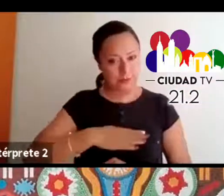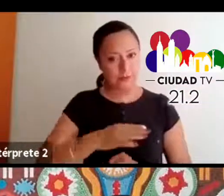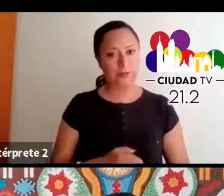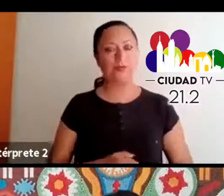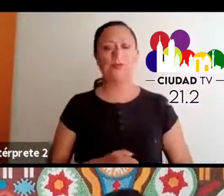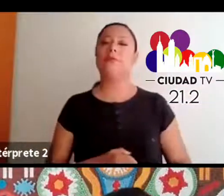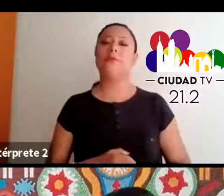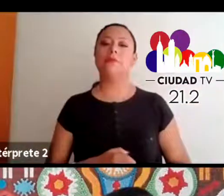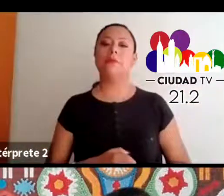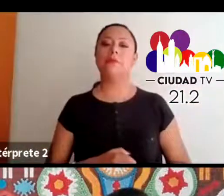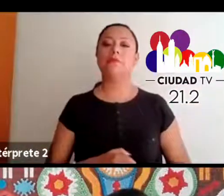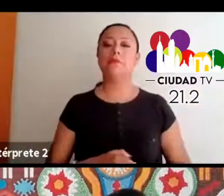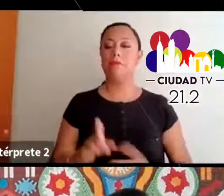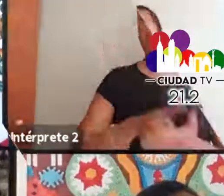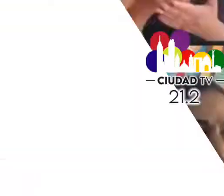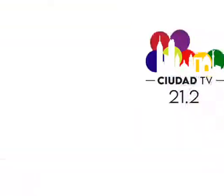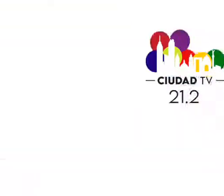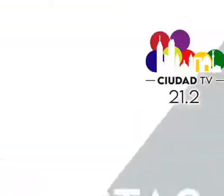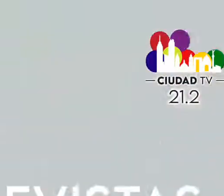de los derechos humanos.